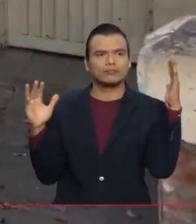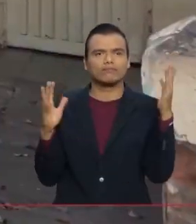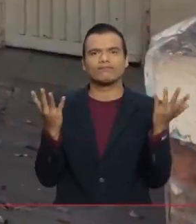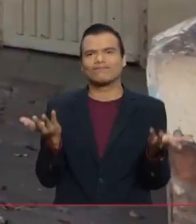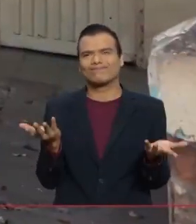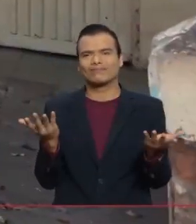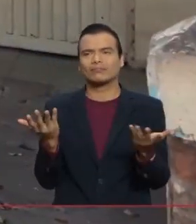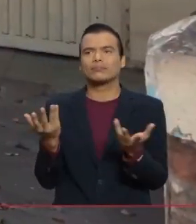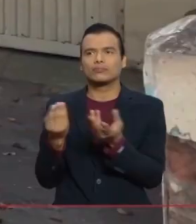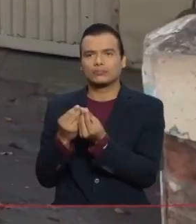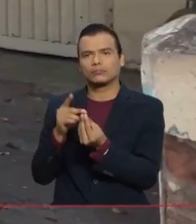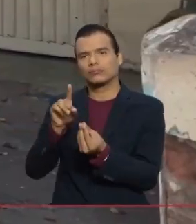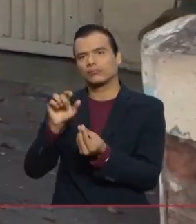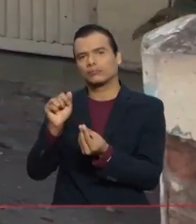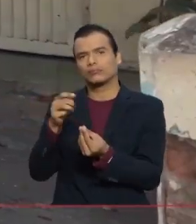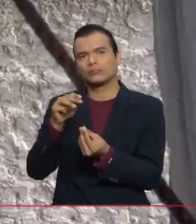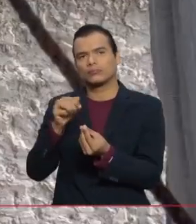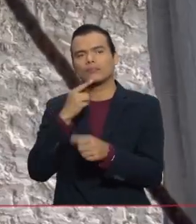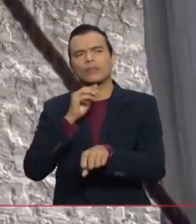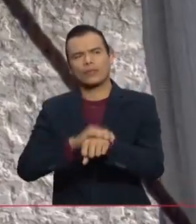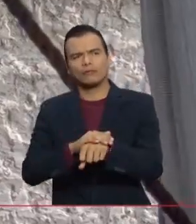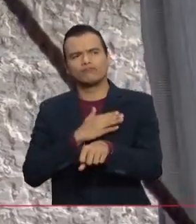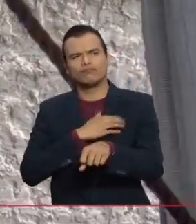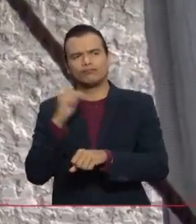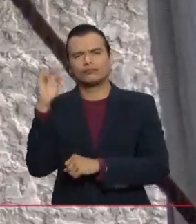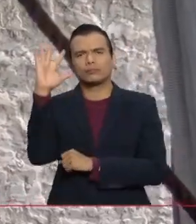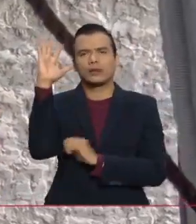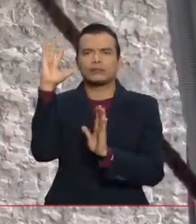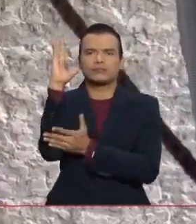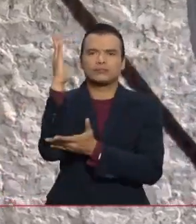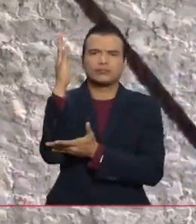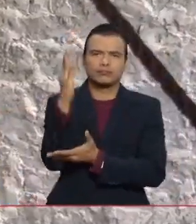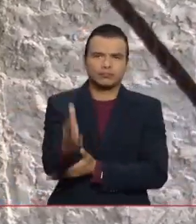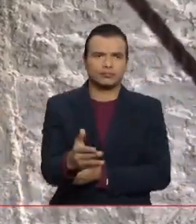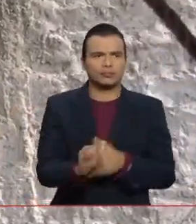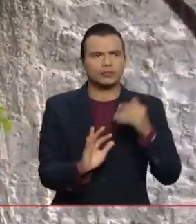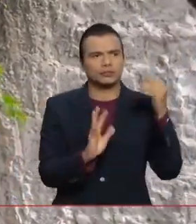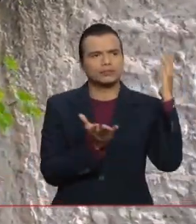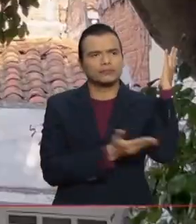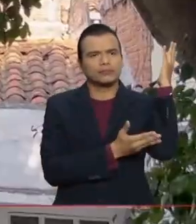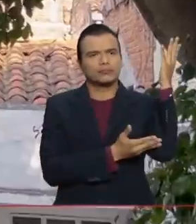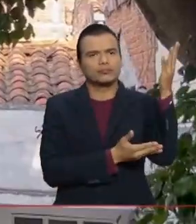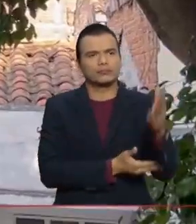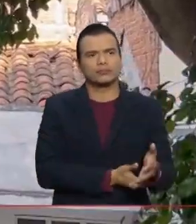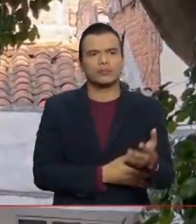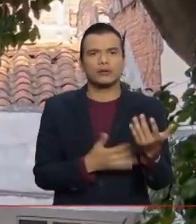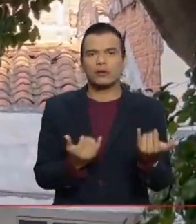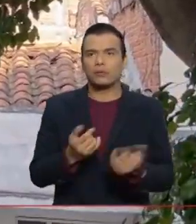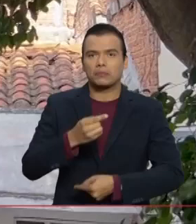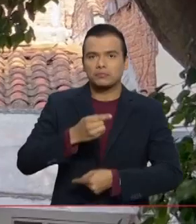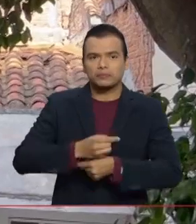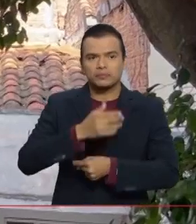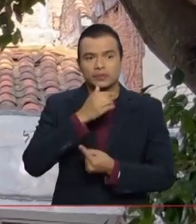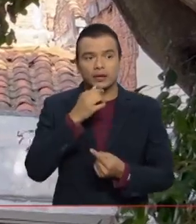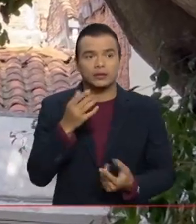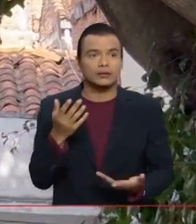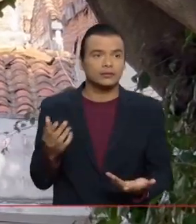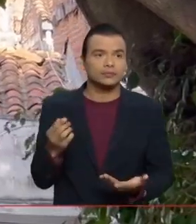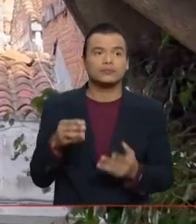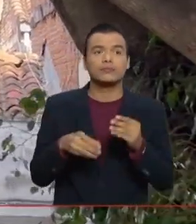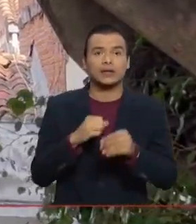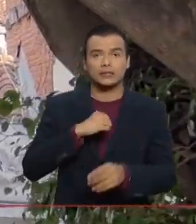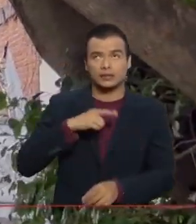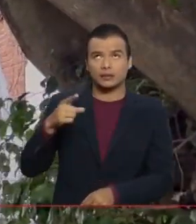el DANMA dio la orden de cortarlo y no lo han cortado. Nos preocupa también que este árbol está energizado y nos da miedo con algún estudiante, niño que pase por